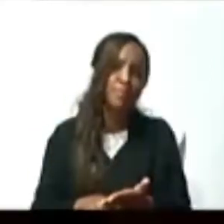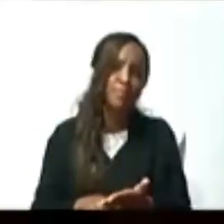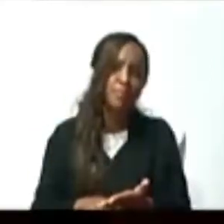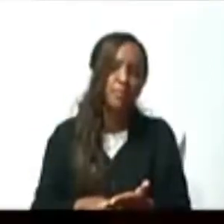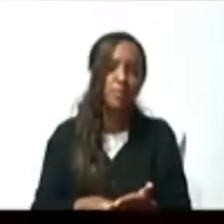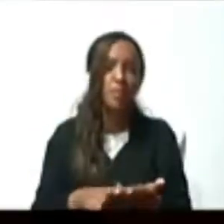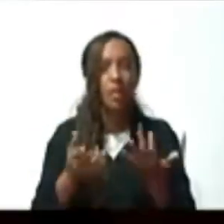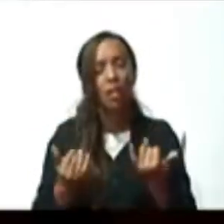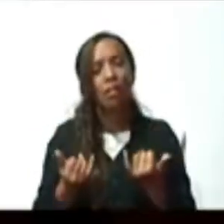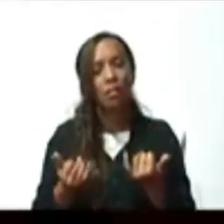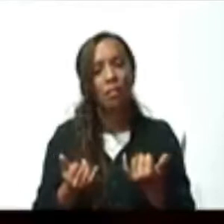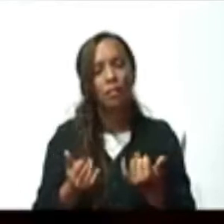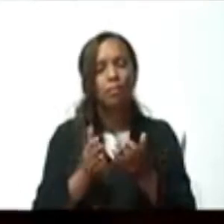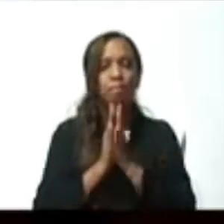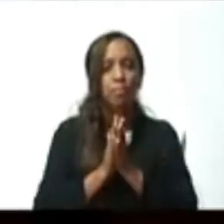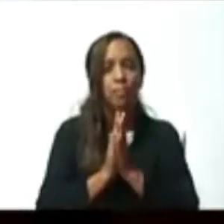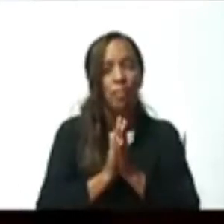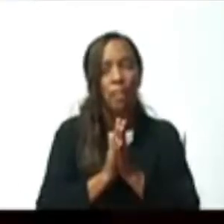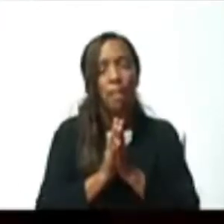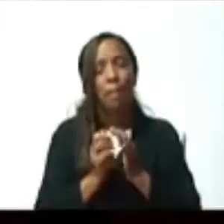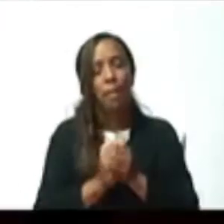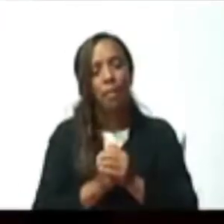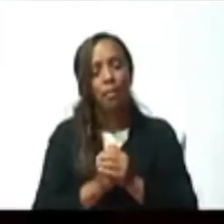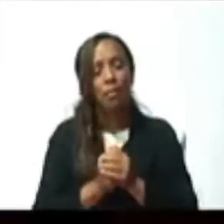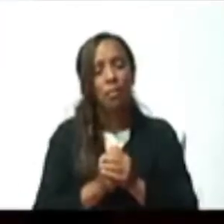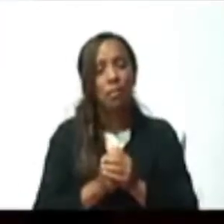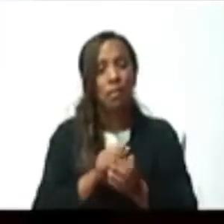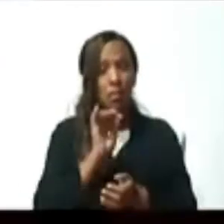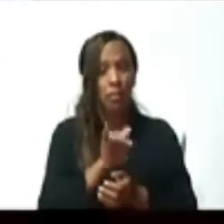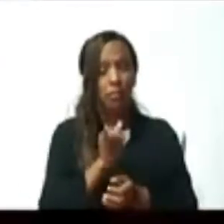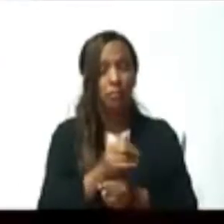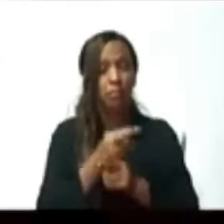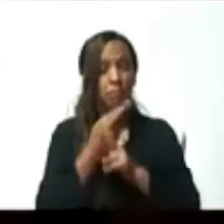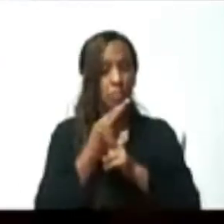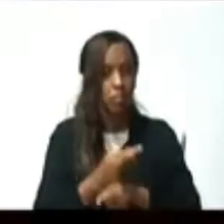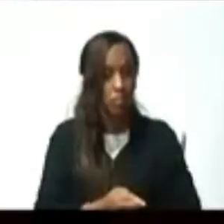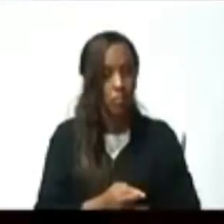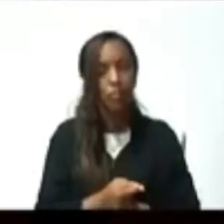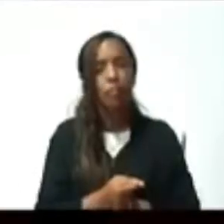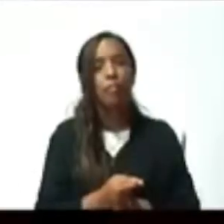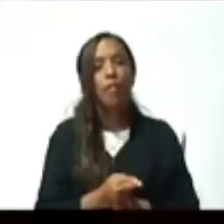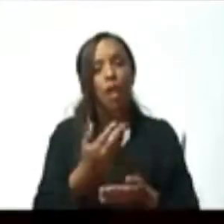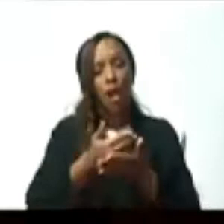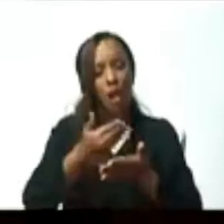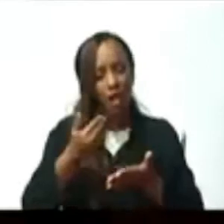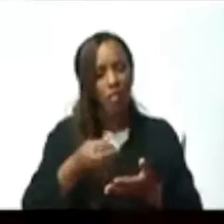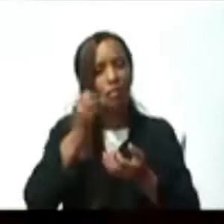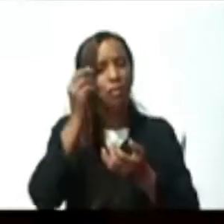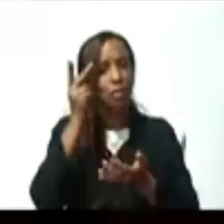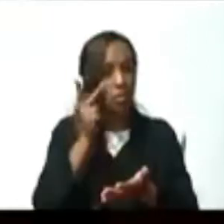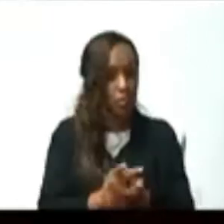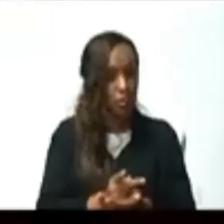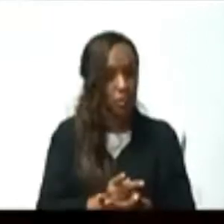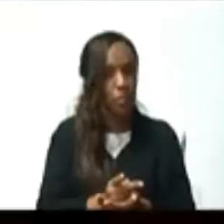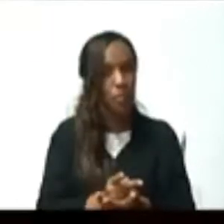resolución que fue aprobada por la Comisión Permanente de Medios de Comunicación y depositada en el mes de